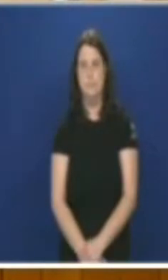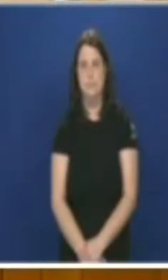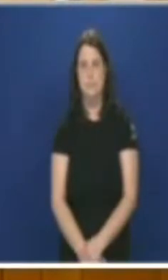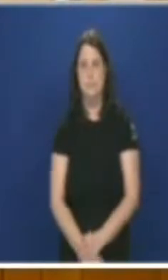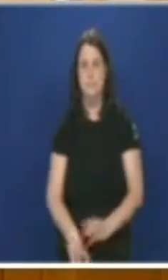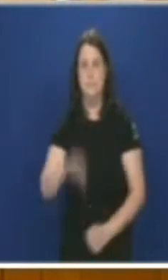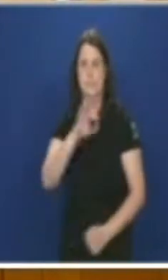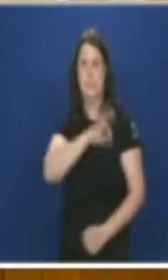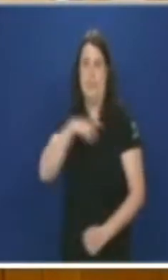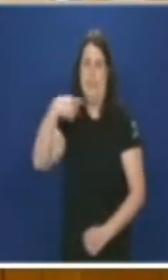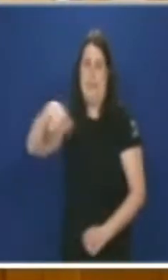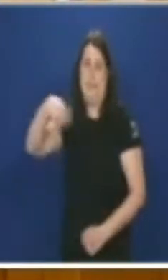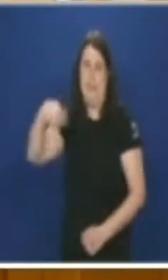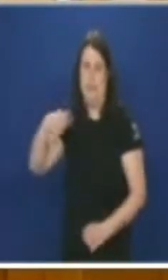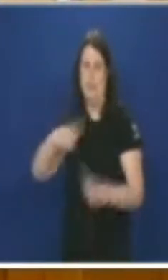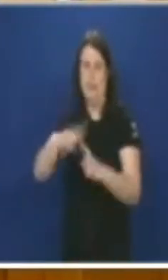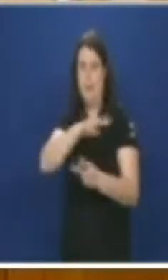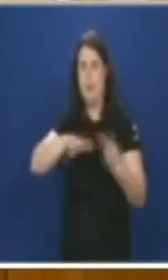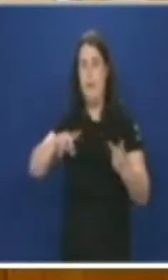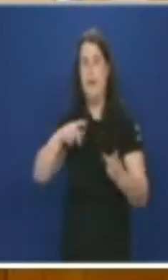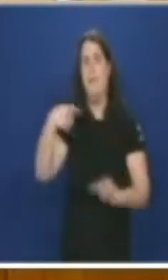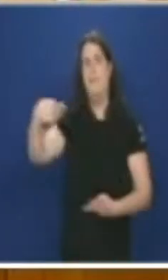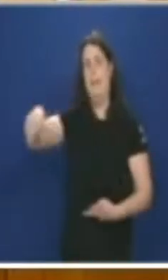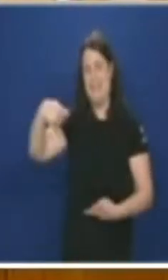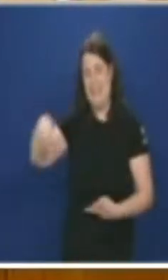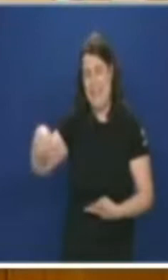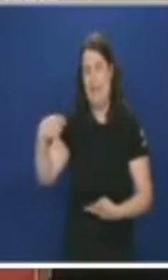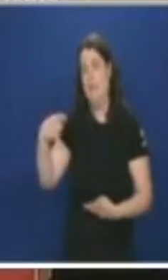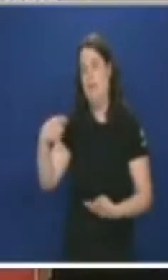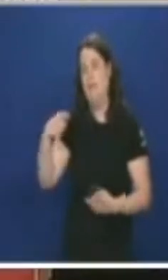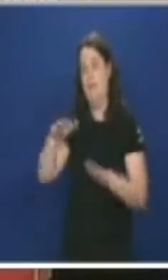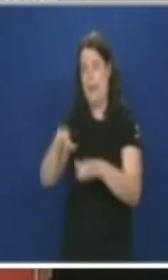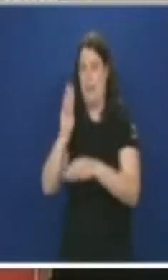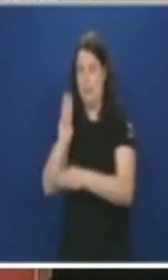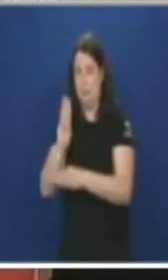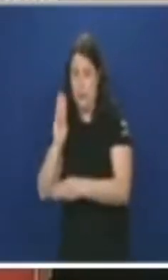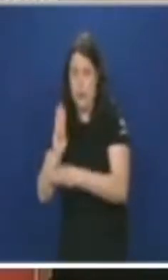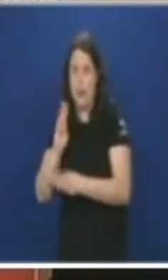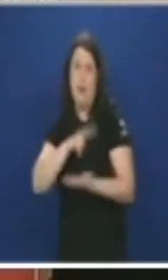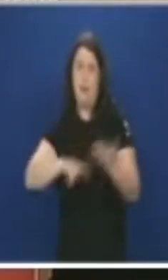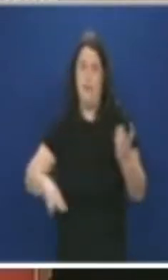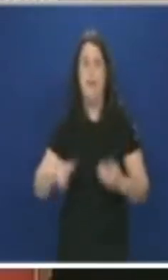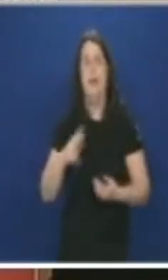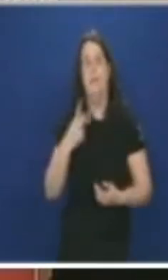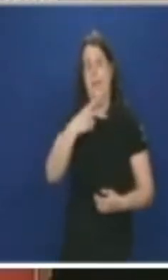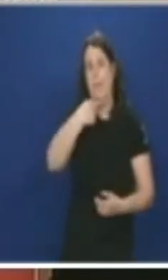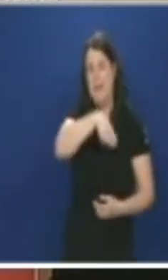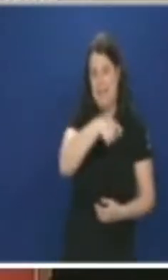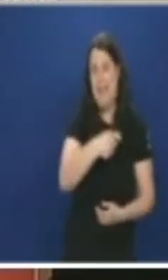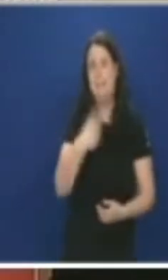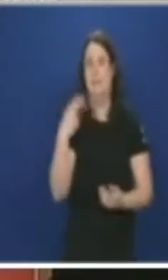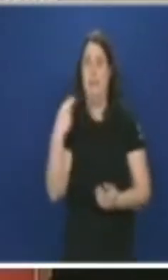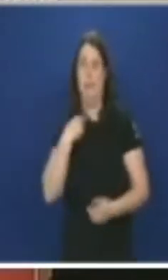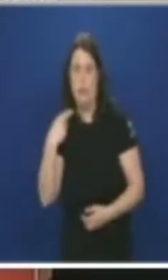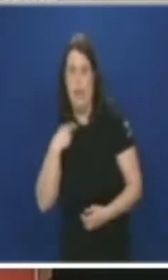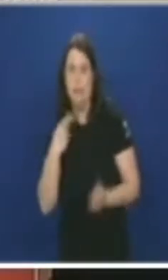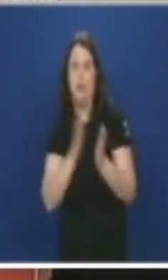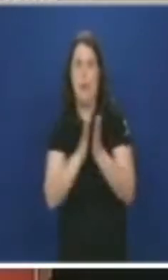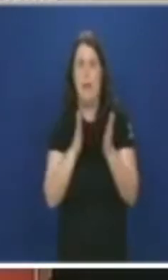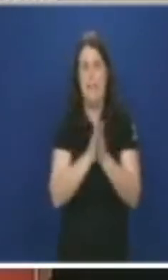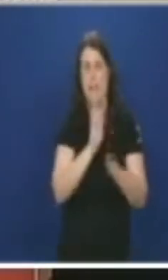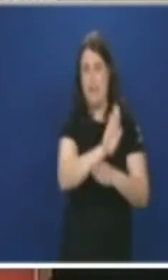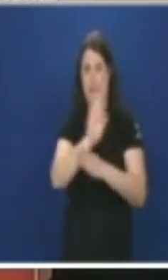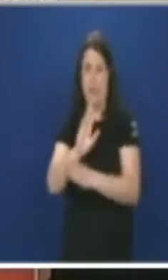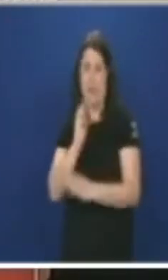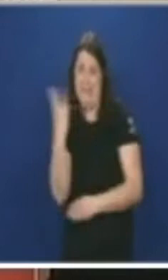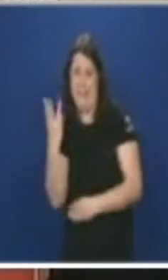Presidenta da Xunta de Galicia, Presidente do Parlamento Galego, vicepresidentes, conselleiros, deputados, compañeros representantes das outras